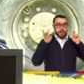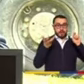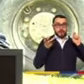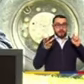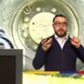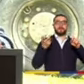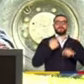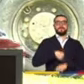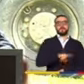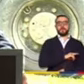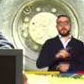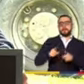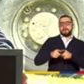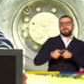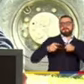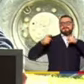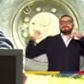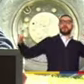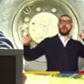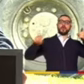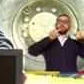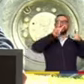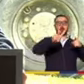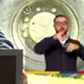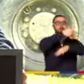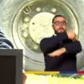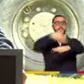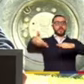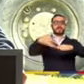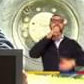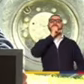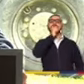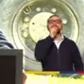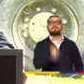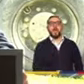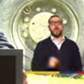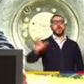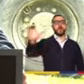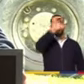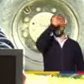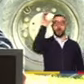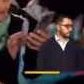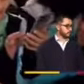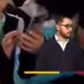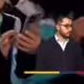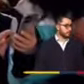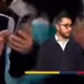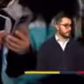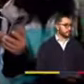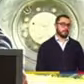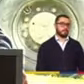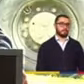lo vamos a extender a 2 millones de ancianos y ancianas de Colombia hoy sin pensión. Yo